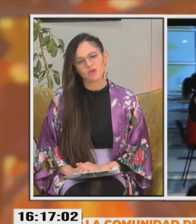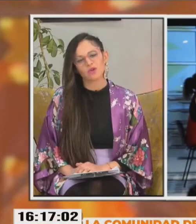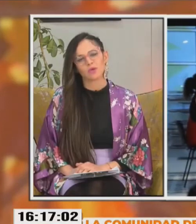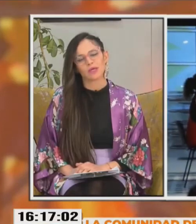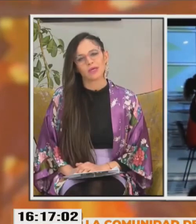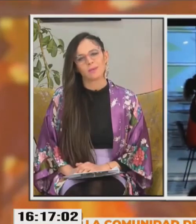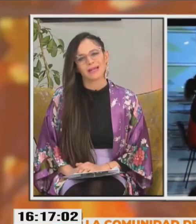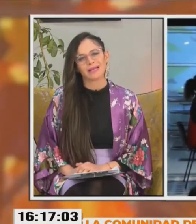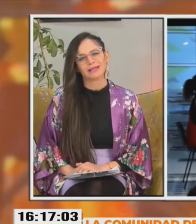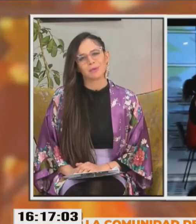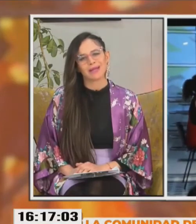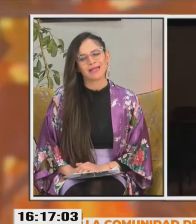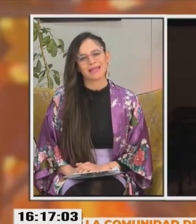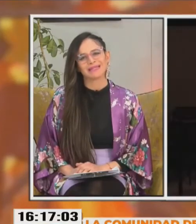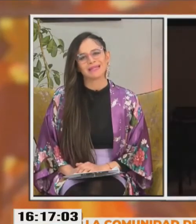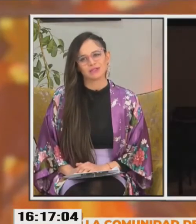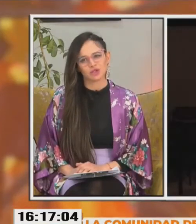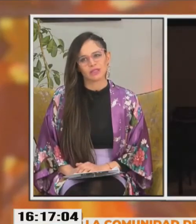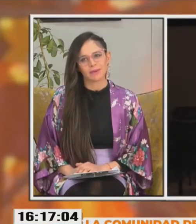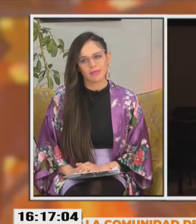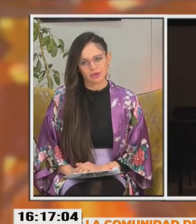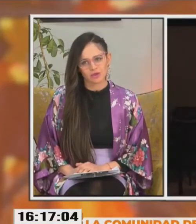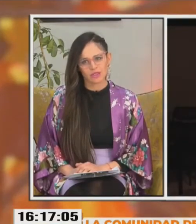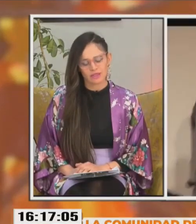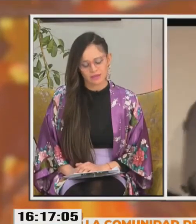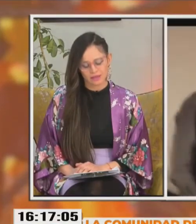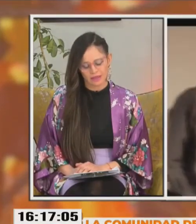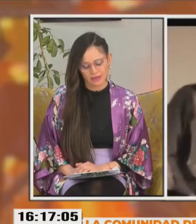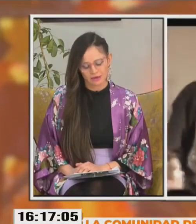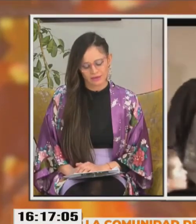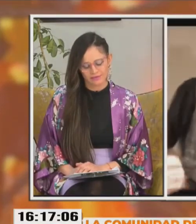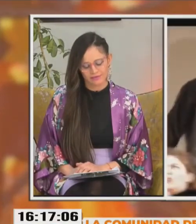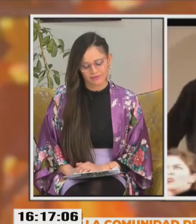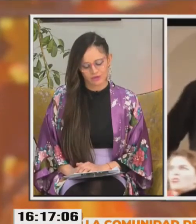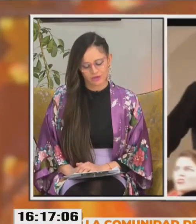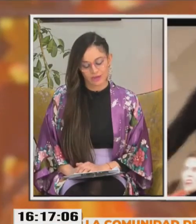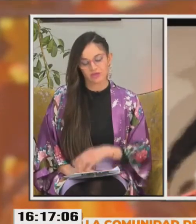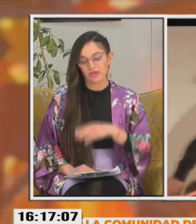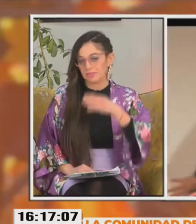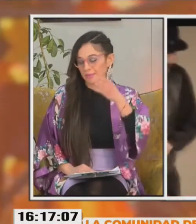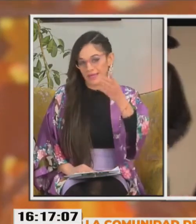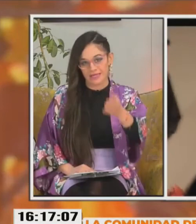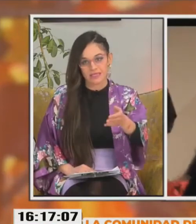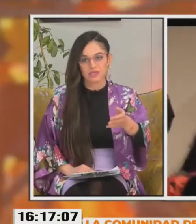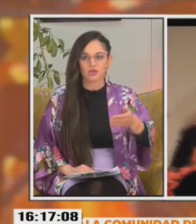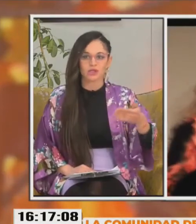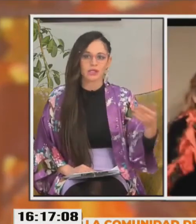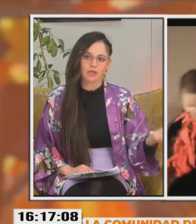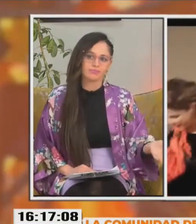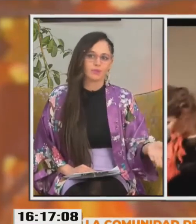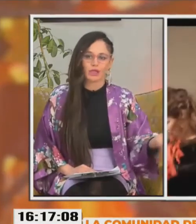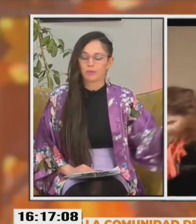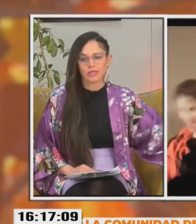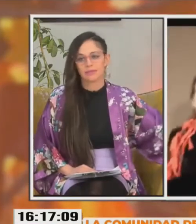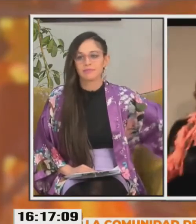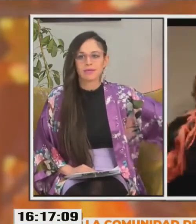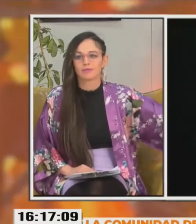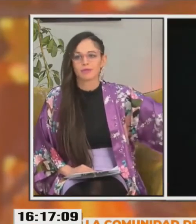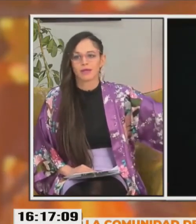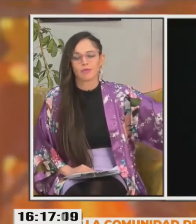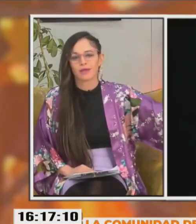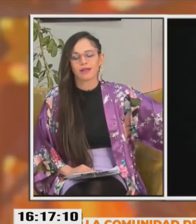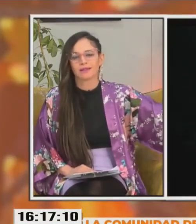vivió para el Día del Teatro, el día miércoles, donde en Valparaíso y, en por ejemplo, aquí